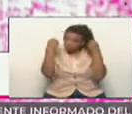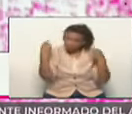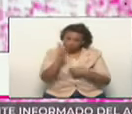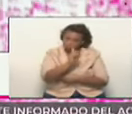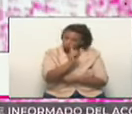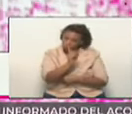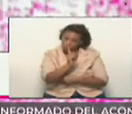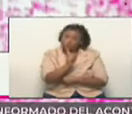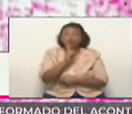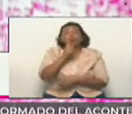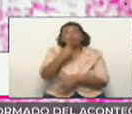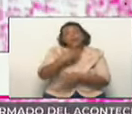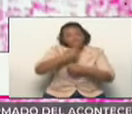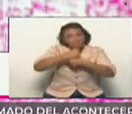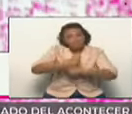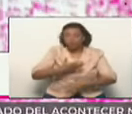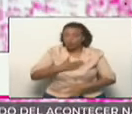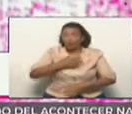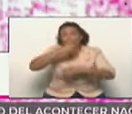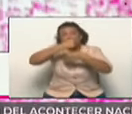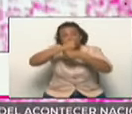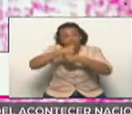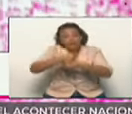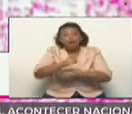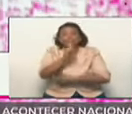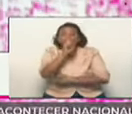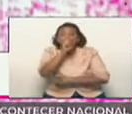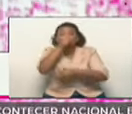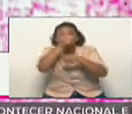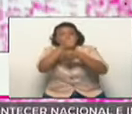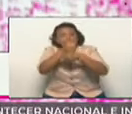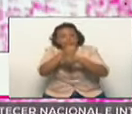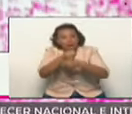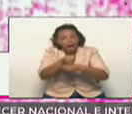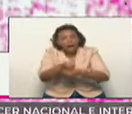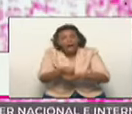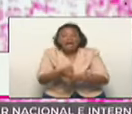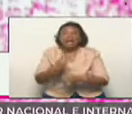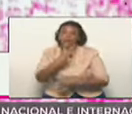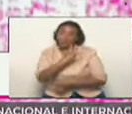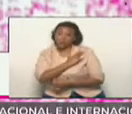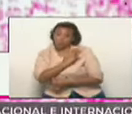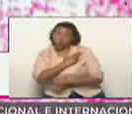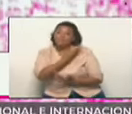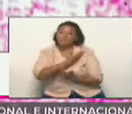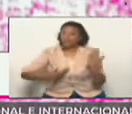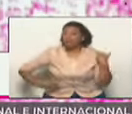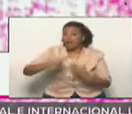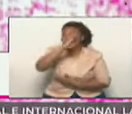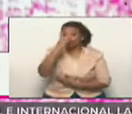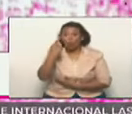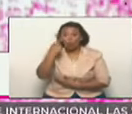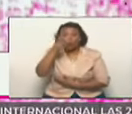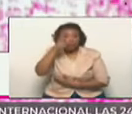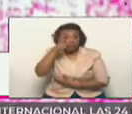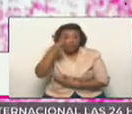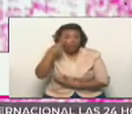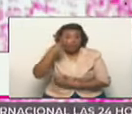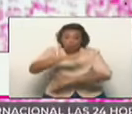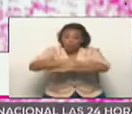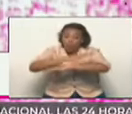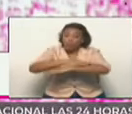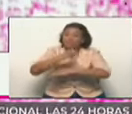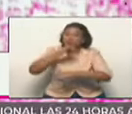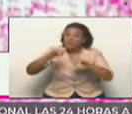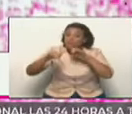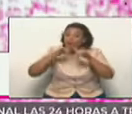Yo prefiero esperar. Esperar a que Lula observe, esté bien